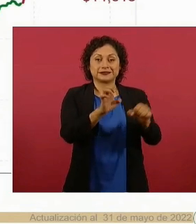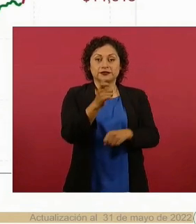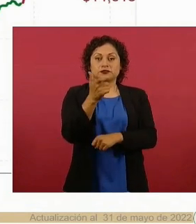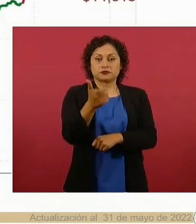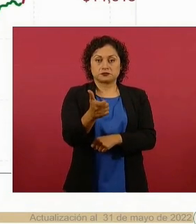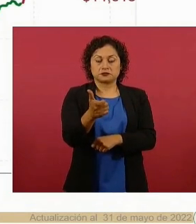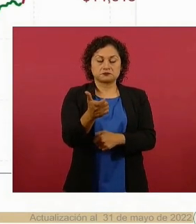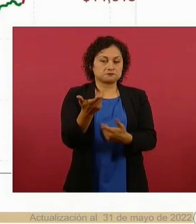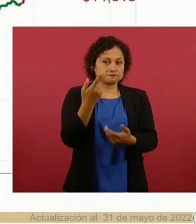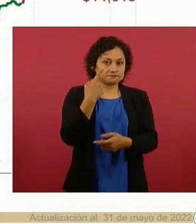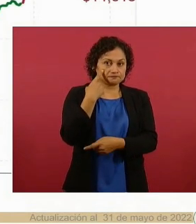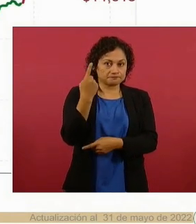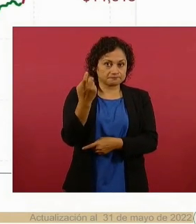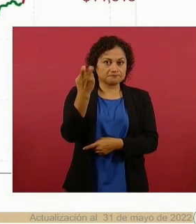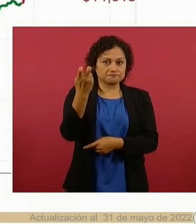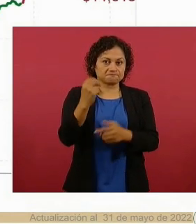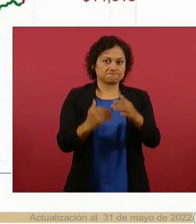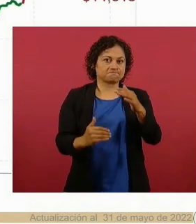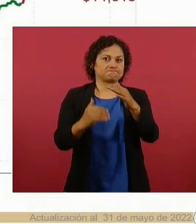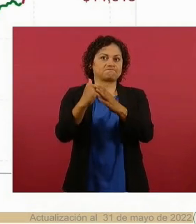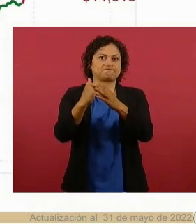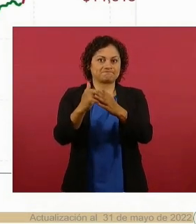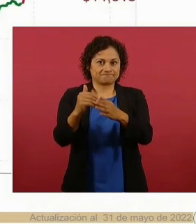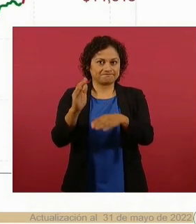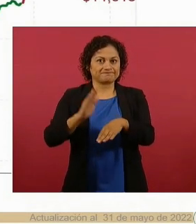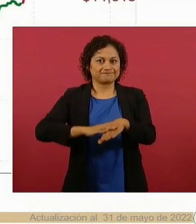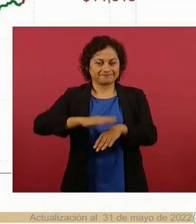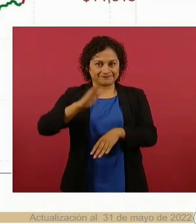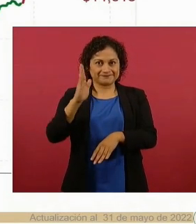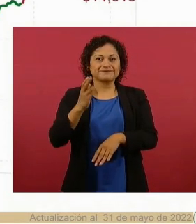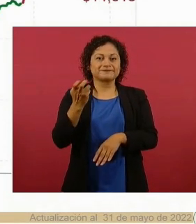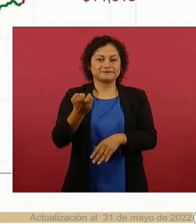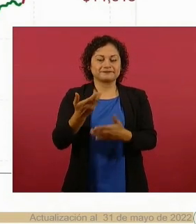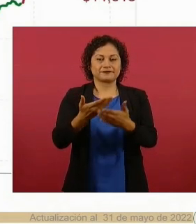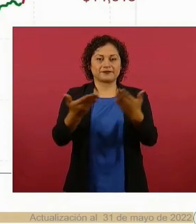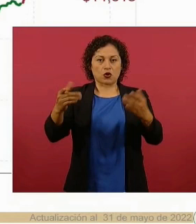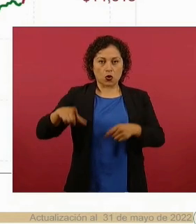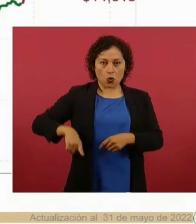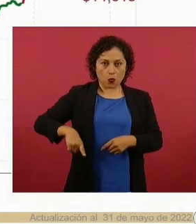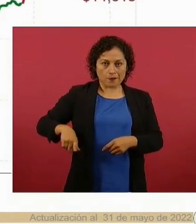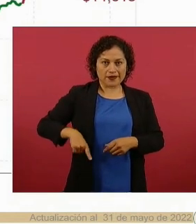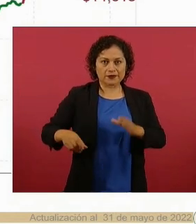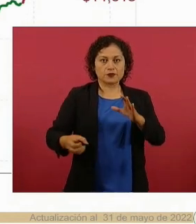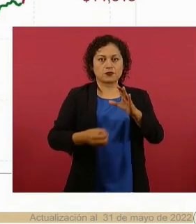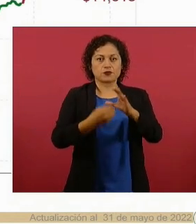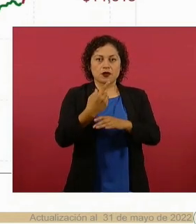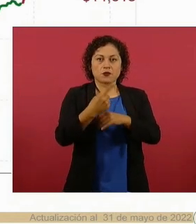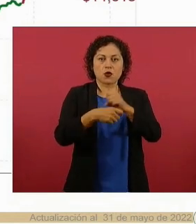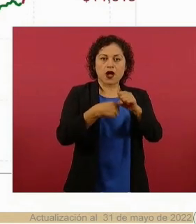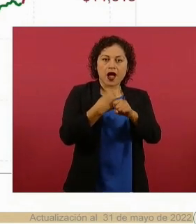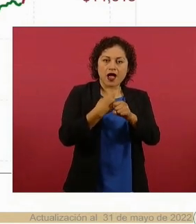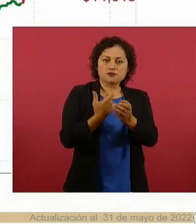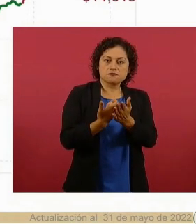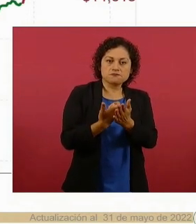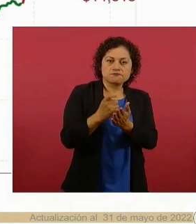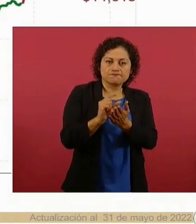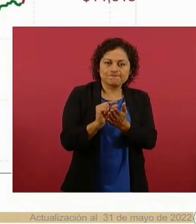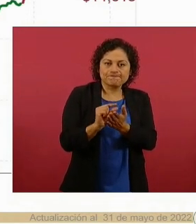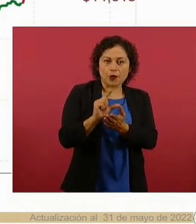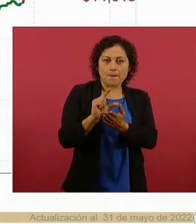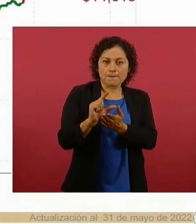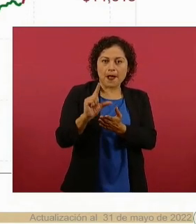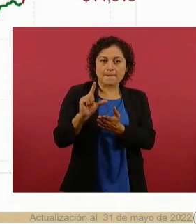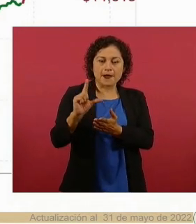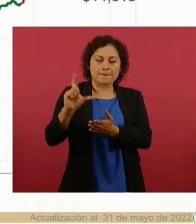cual es la cifra más alta, y podemos ver cómo en este gobierno los incrementos año con año han sido de manera más